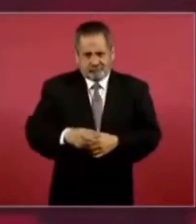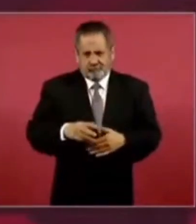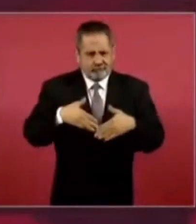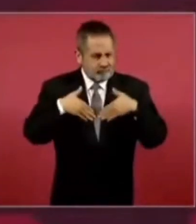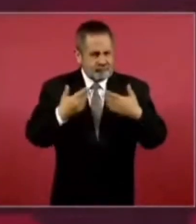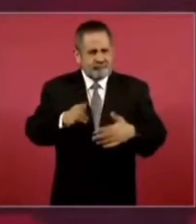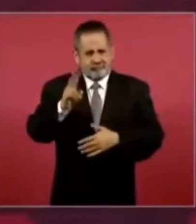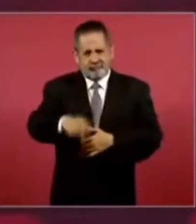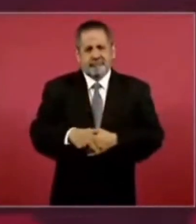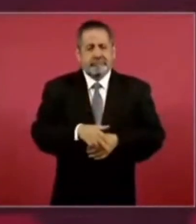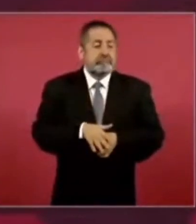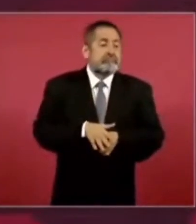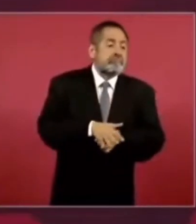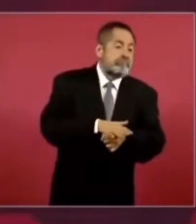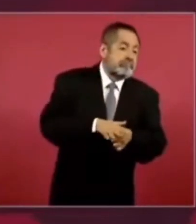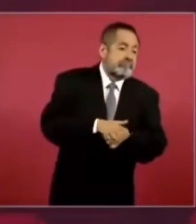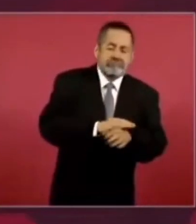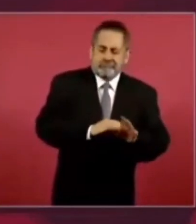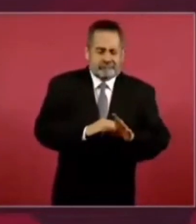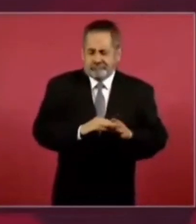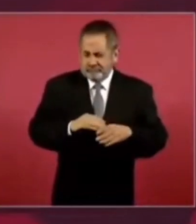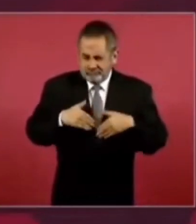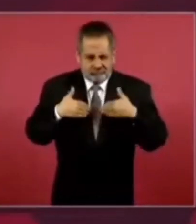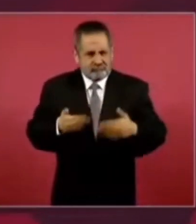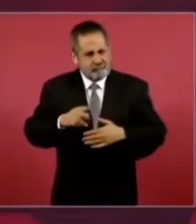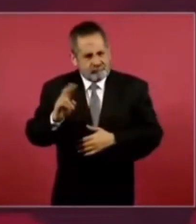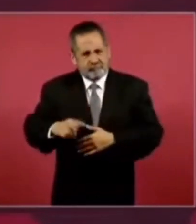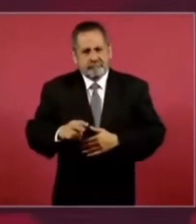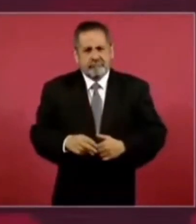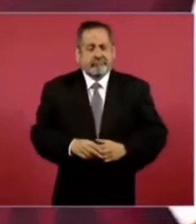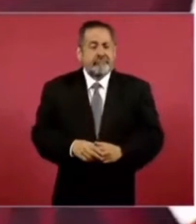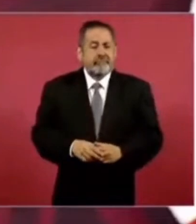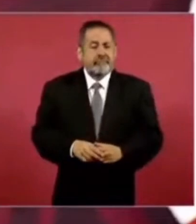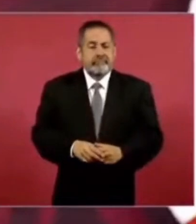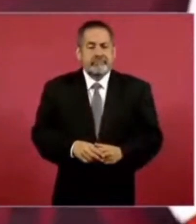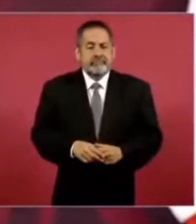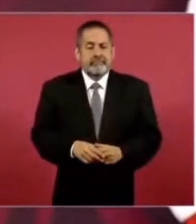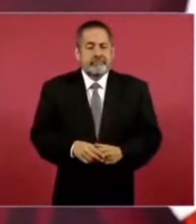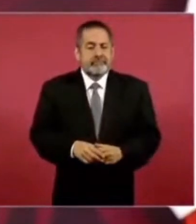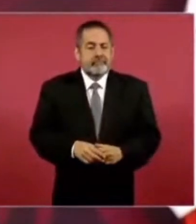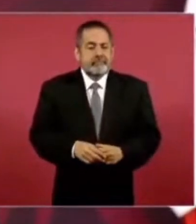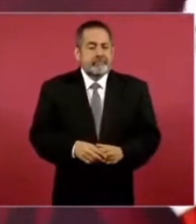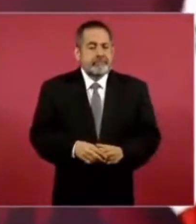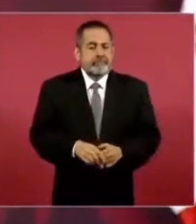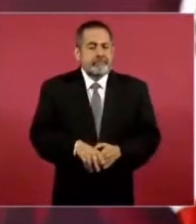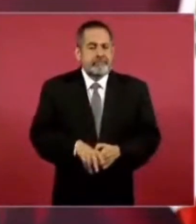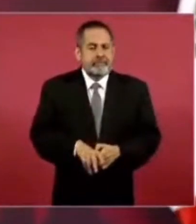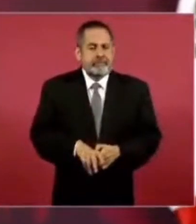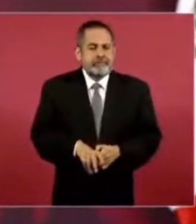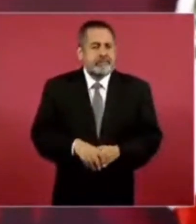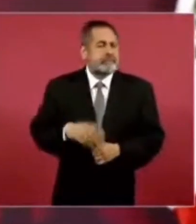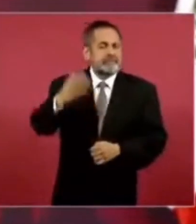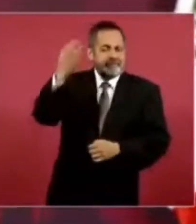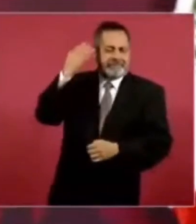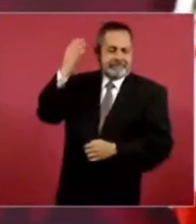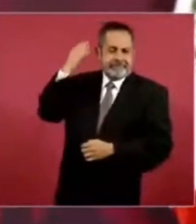este cómo se hacía antes es este tienen sus